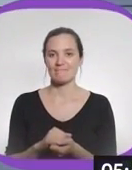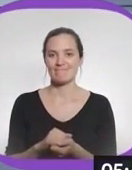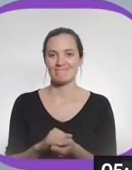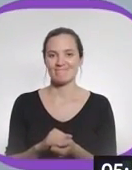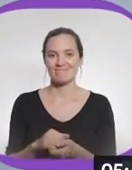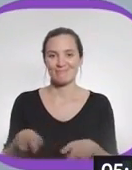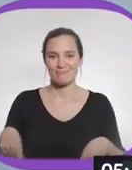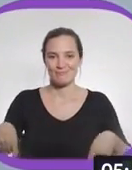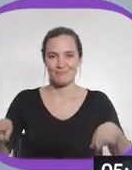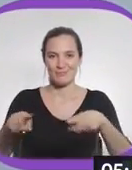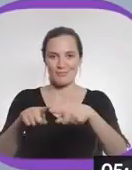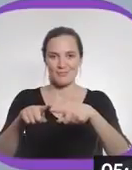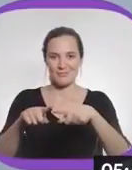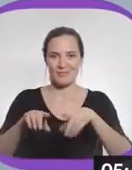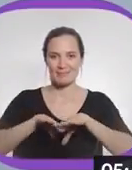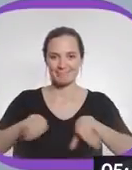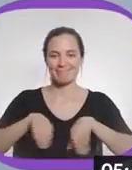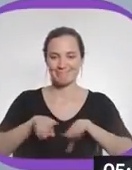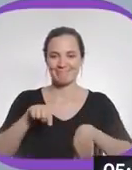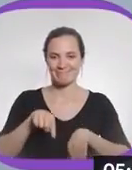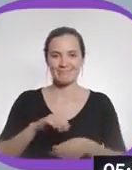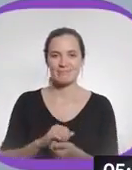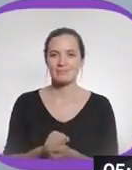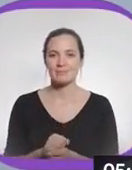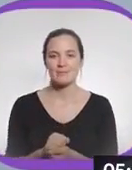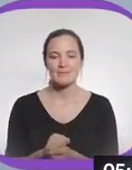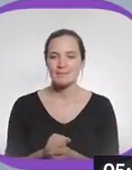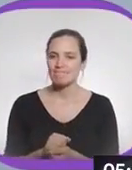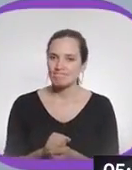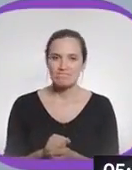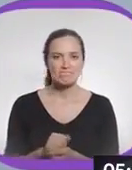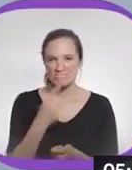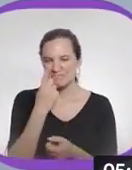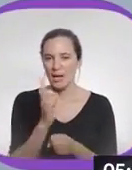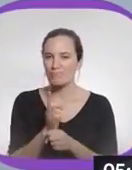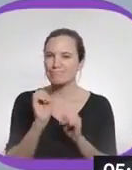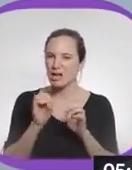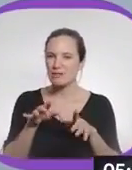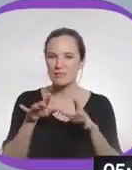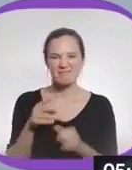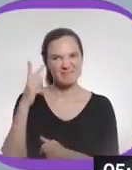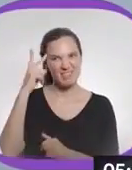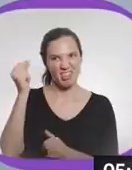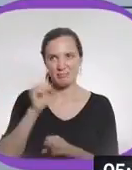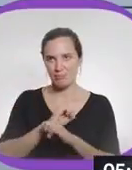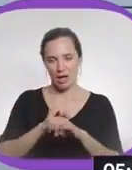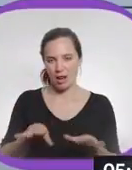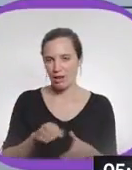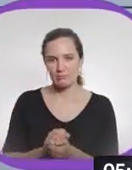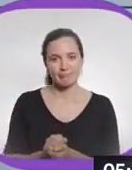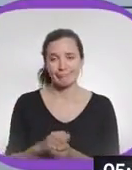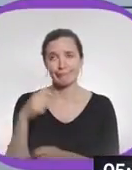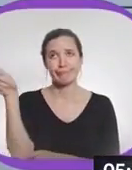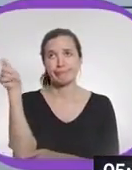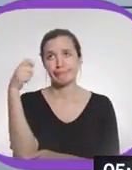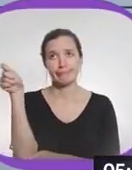Reglas de la piscina. No correr. Chicos, detesto admitirlo, pero tener un perro mágico fue una terrible idea. Debo sacar